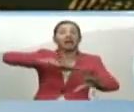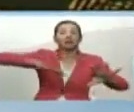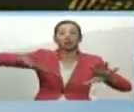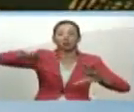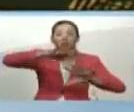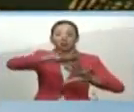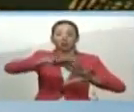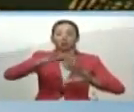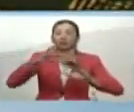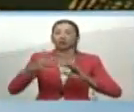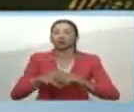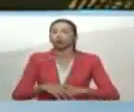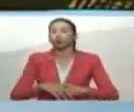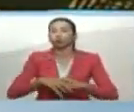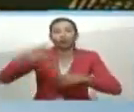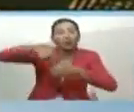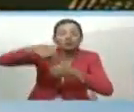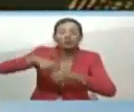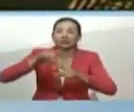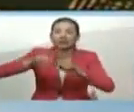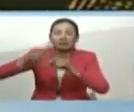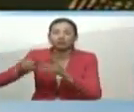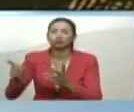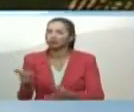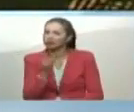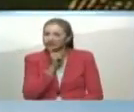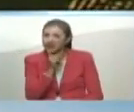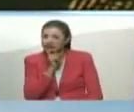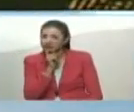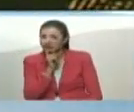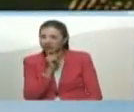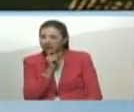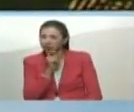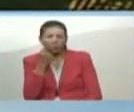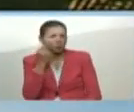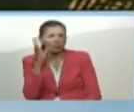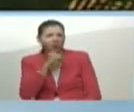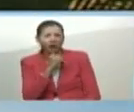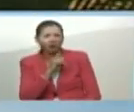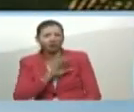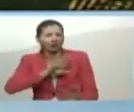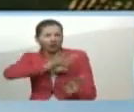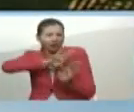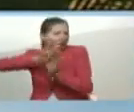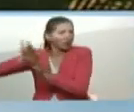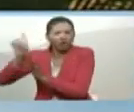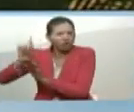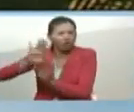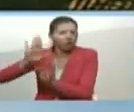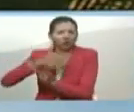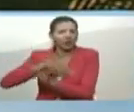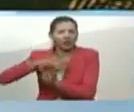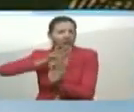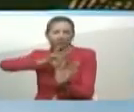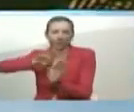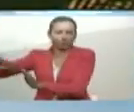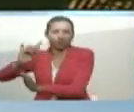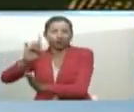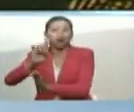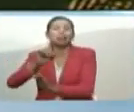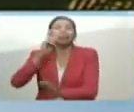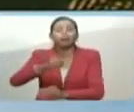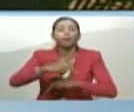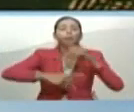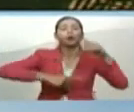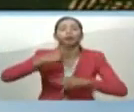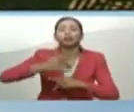la tecnología, etcétera. No, no. Es producir con calidad, con eficiencia, lo